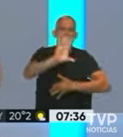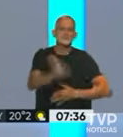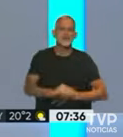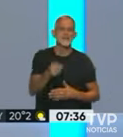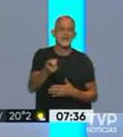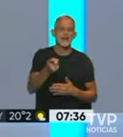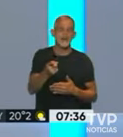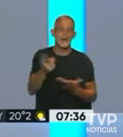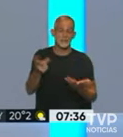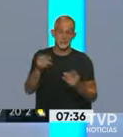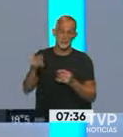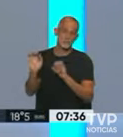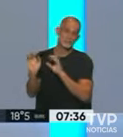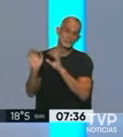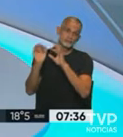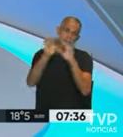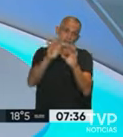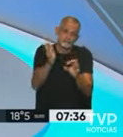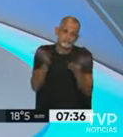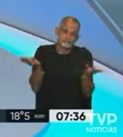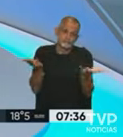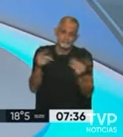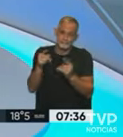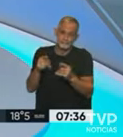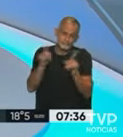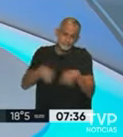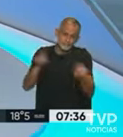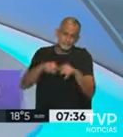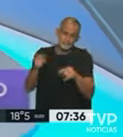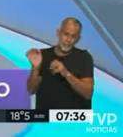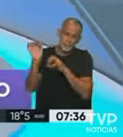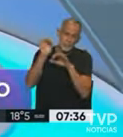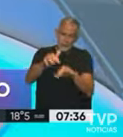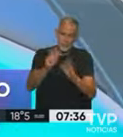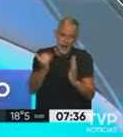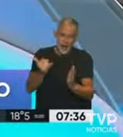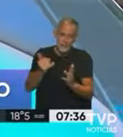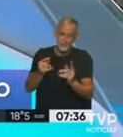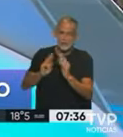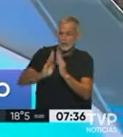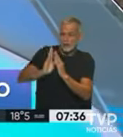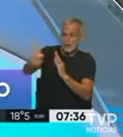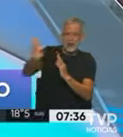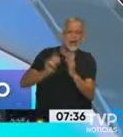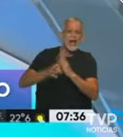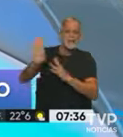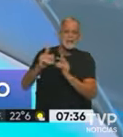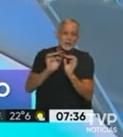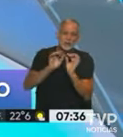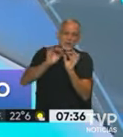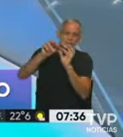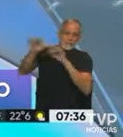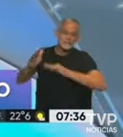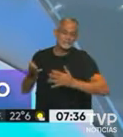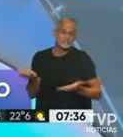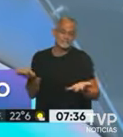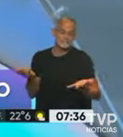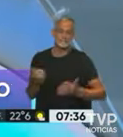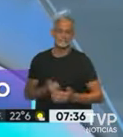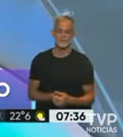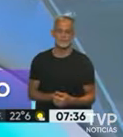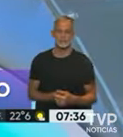estar en la ruta migratoria de la langosta recurrentemente pueden aparecer estos insectos que lo que lo que